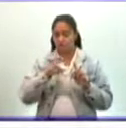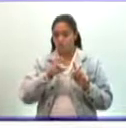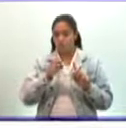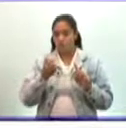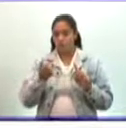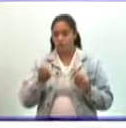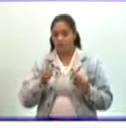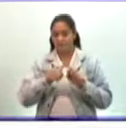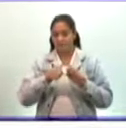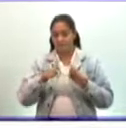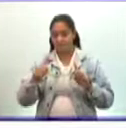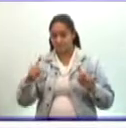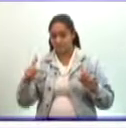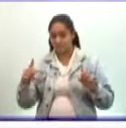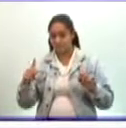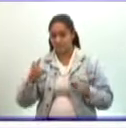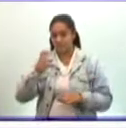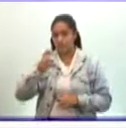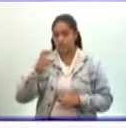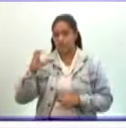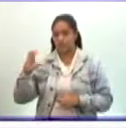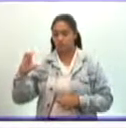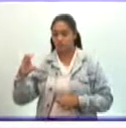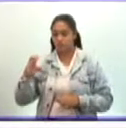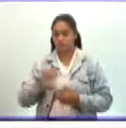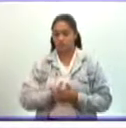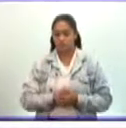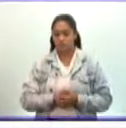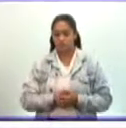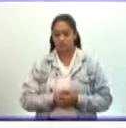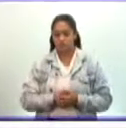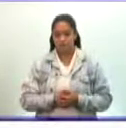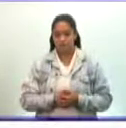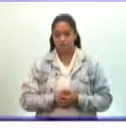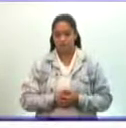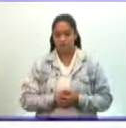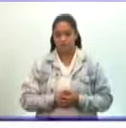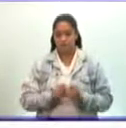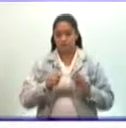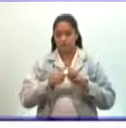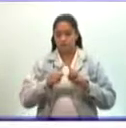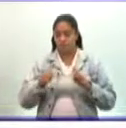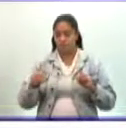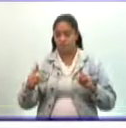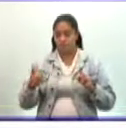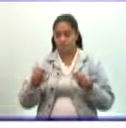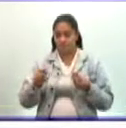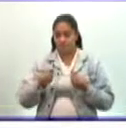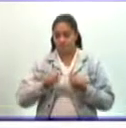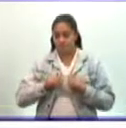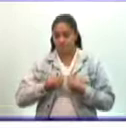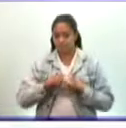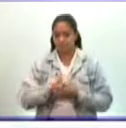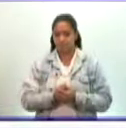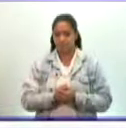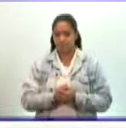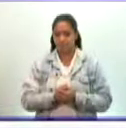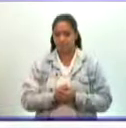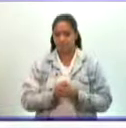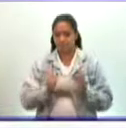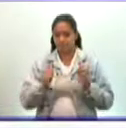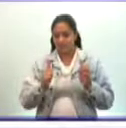el segmento OC, que son segmentos que le corresponden a la